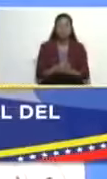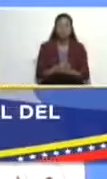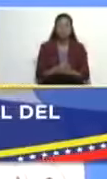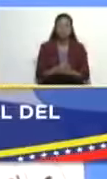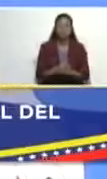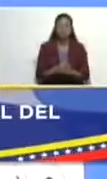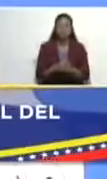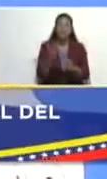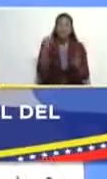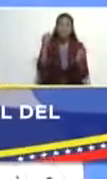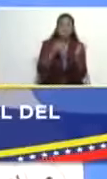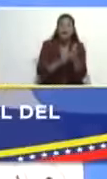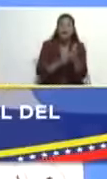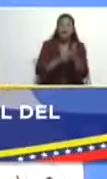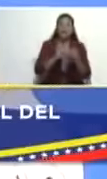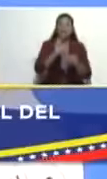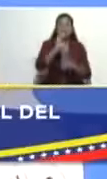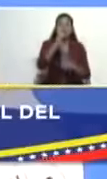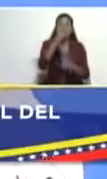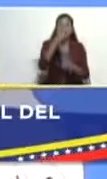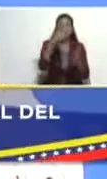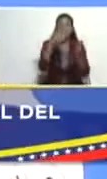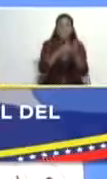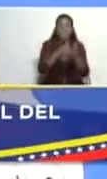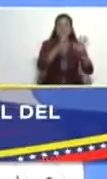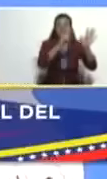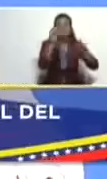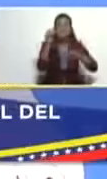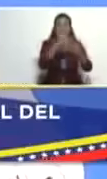Más de 3.100 millones de dólares.